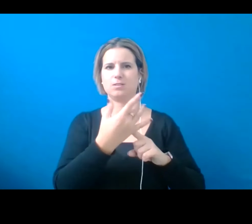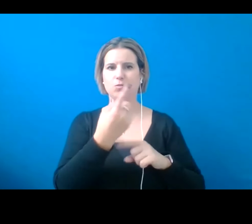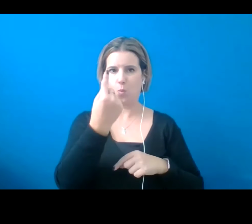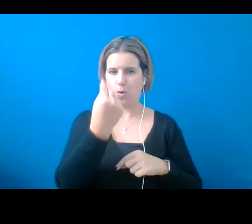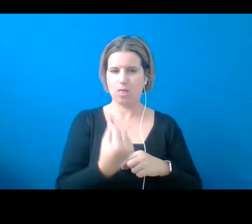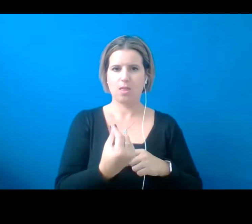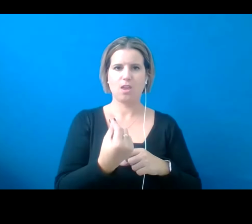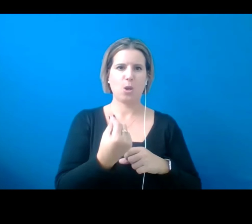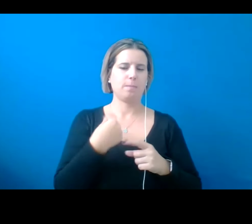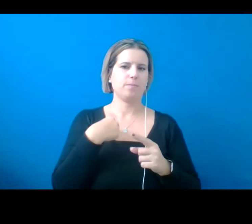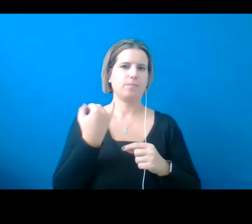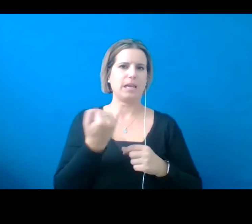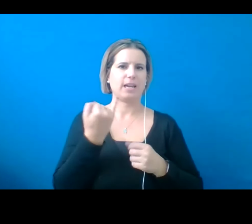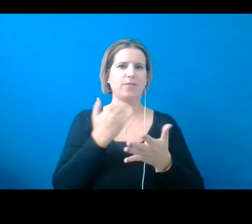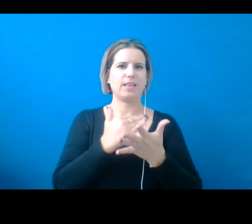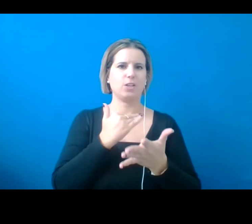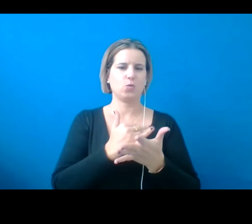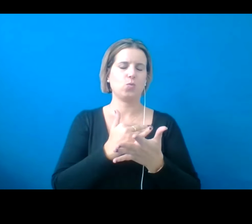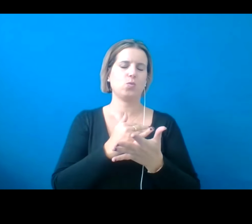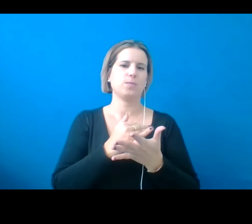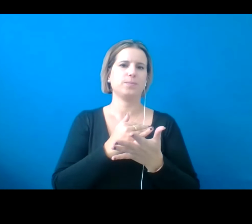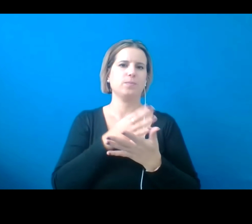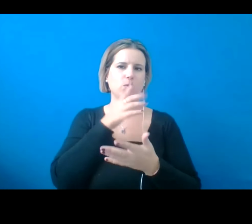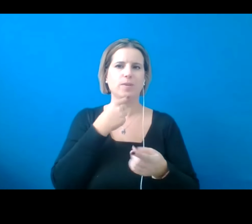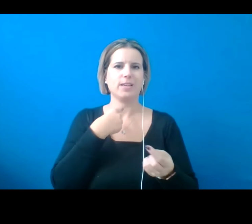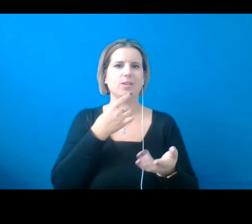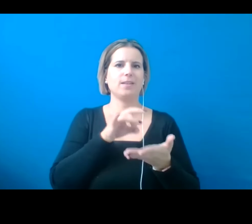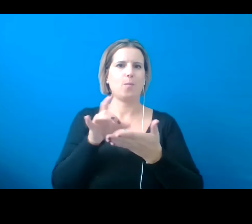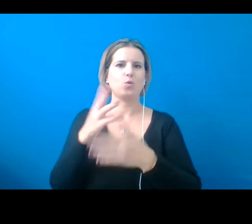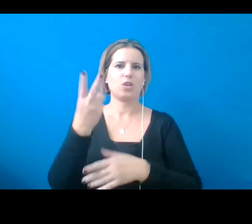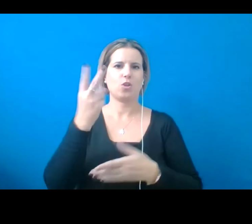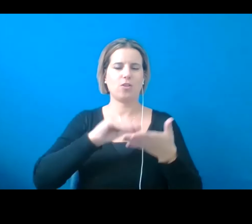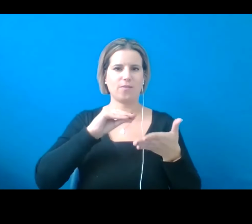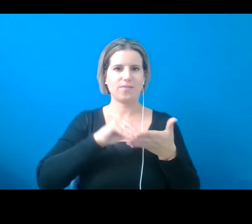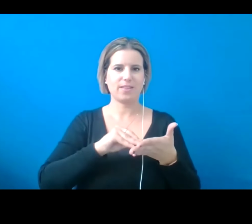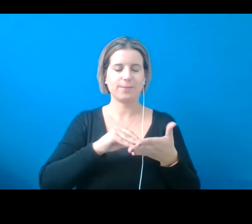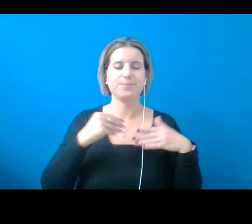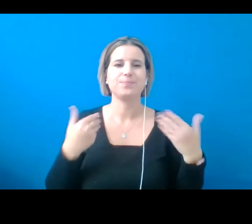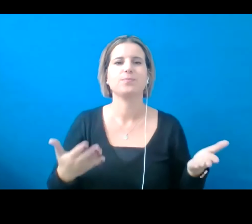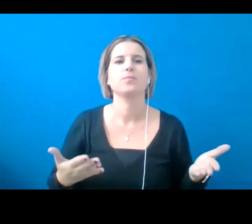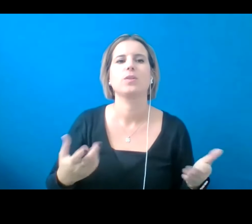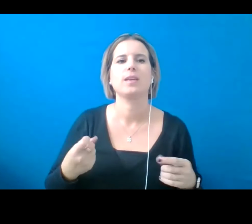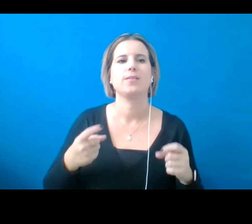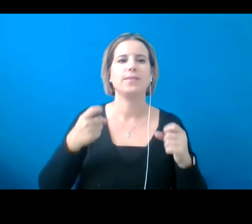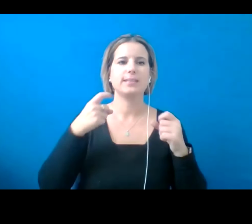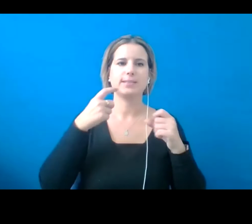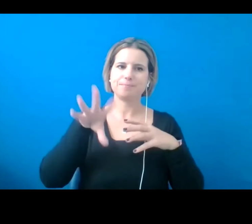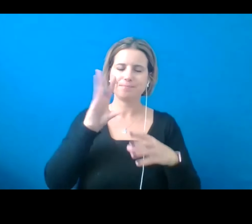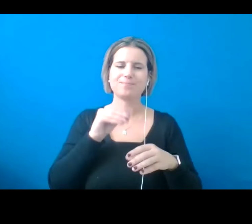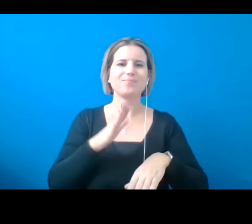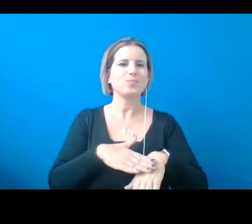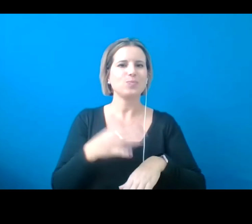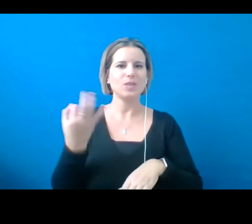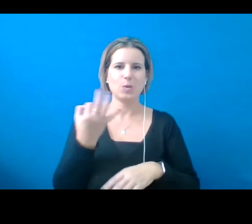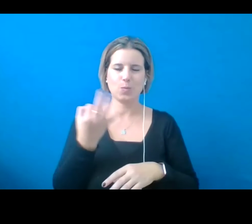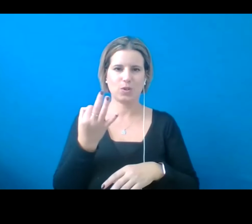del trastorno del espectro autista de alto funcionamiento entonces claro hay que entender el porqué de